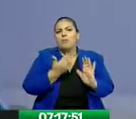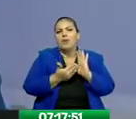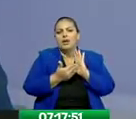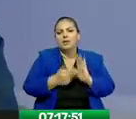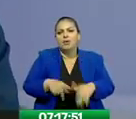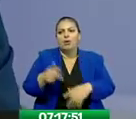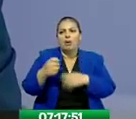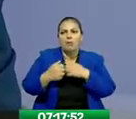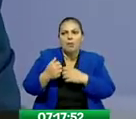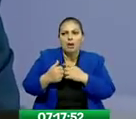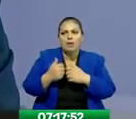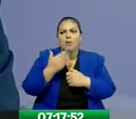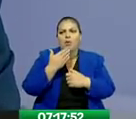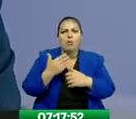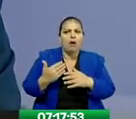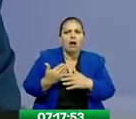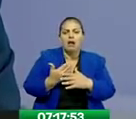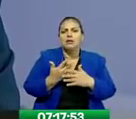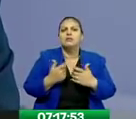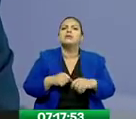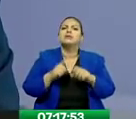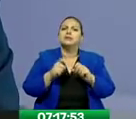adaptar. Y yo creo que